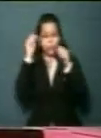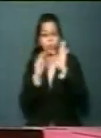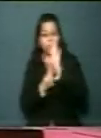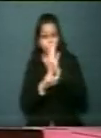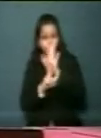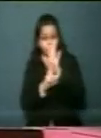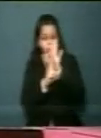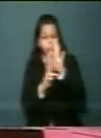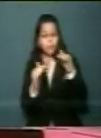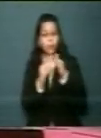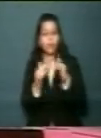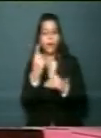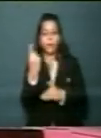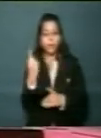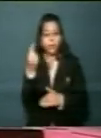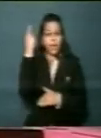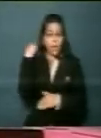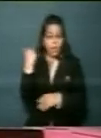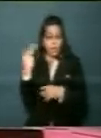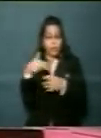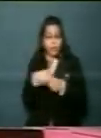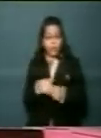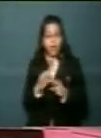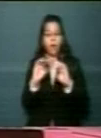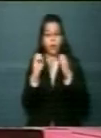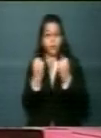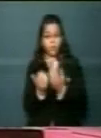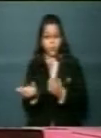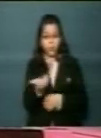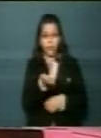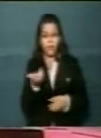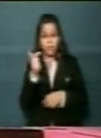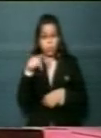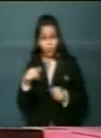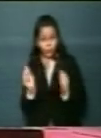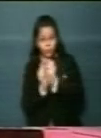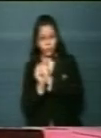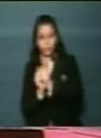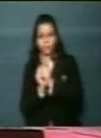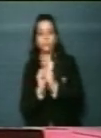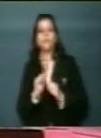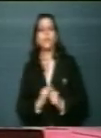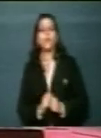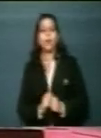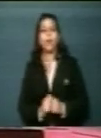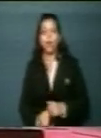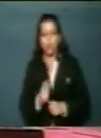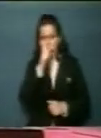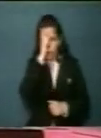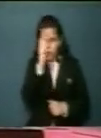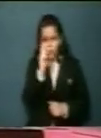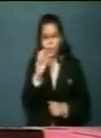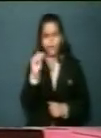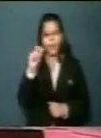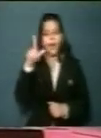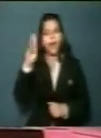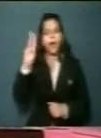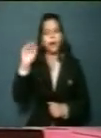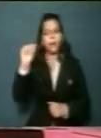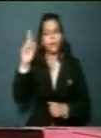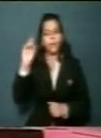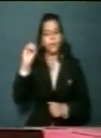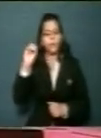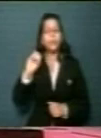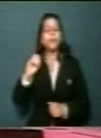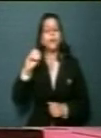y exfuncionarios de ese organismo que hoy nos acompaña. Honorable señor Álvaro de Soto, ex